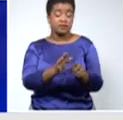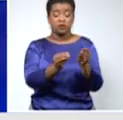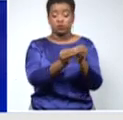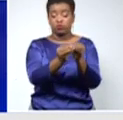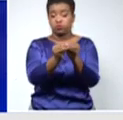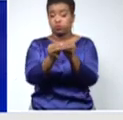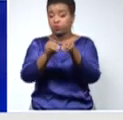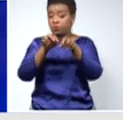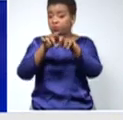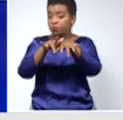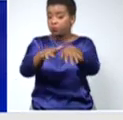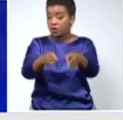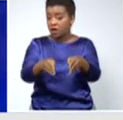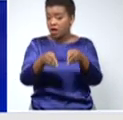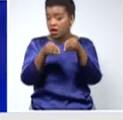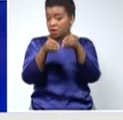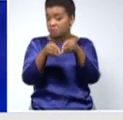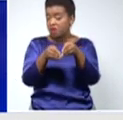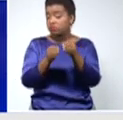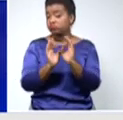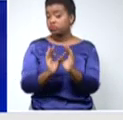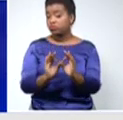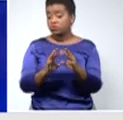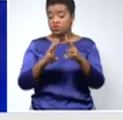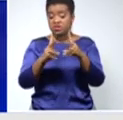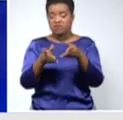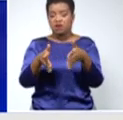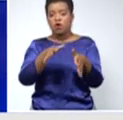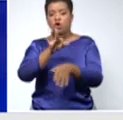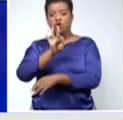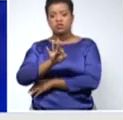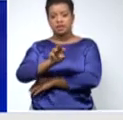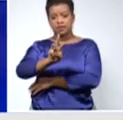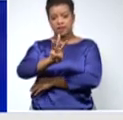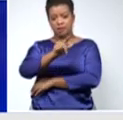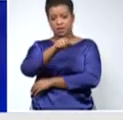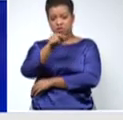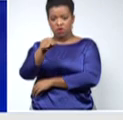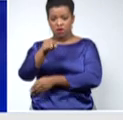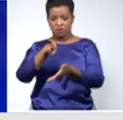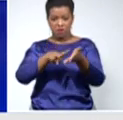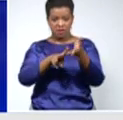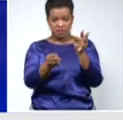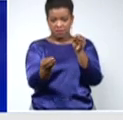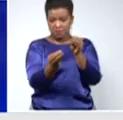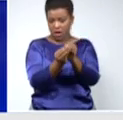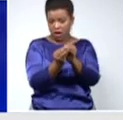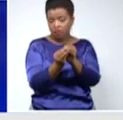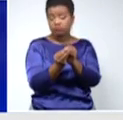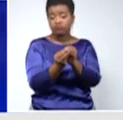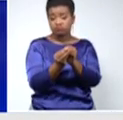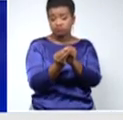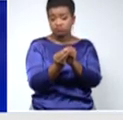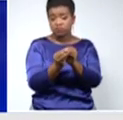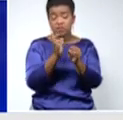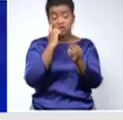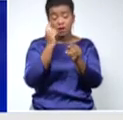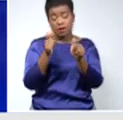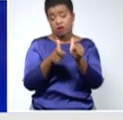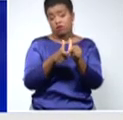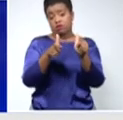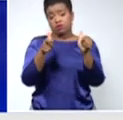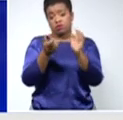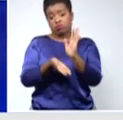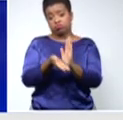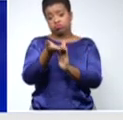y hoy estamos hablando de una cifra de 83 casos autóctonos en esta provincia, que es una cifra muy elevada para